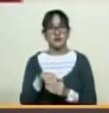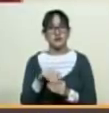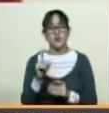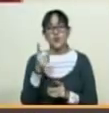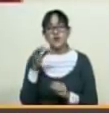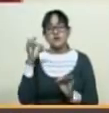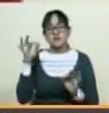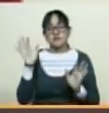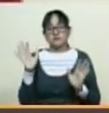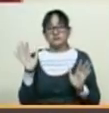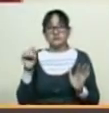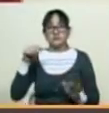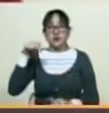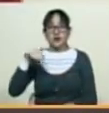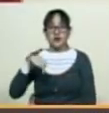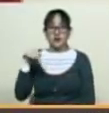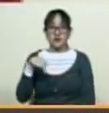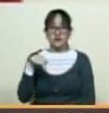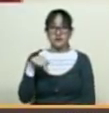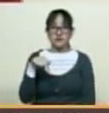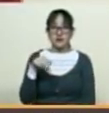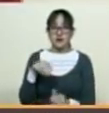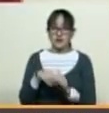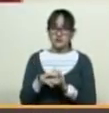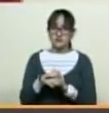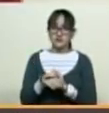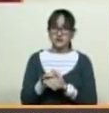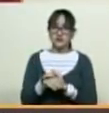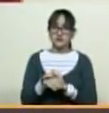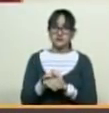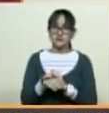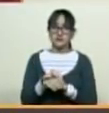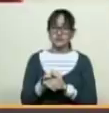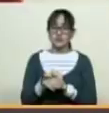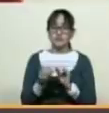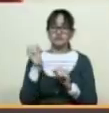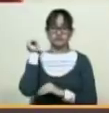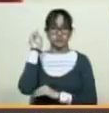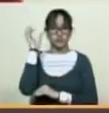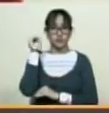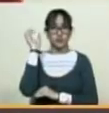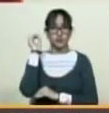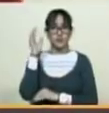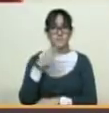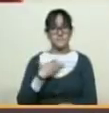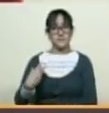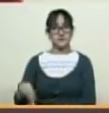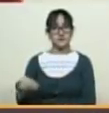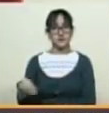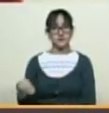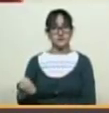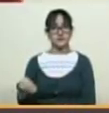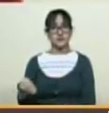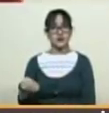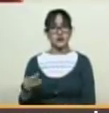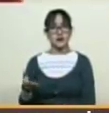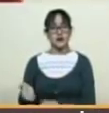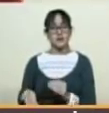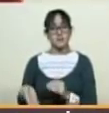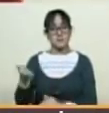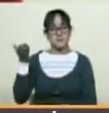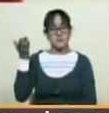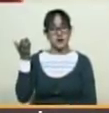es que para el acceso a los medios en términos de campaña para los candidatos presidenciales le